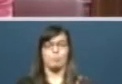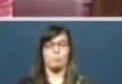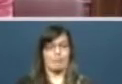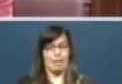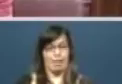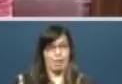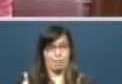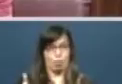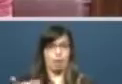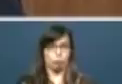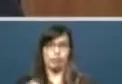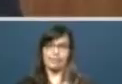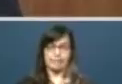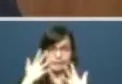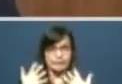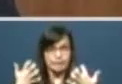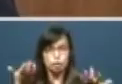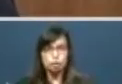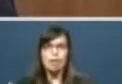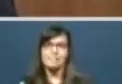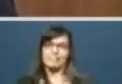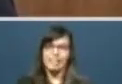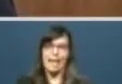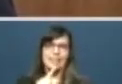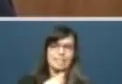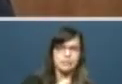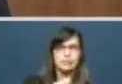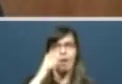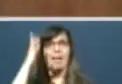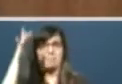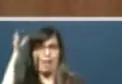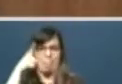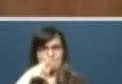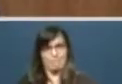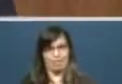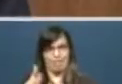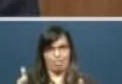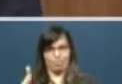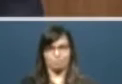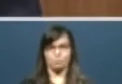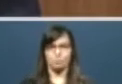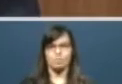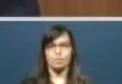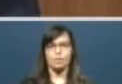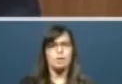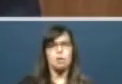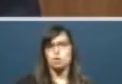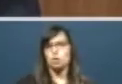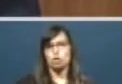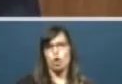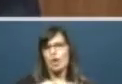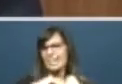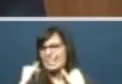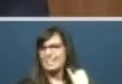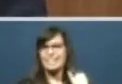señorías entre la dificultad y la esperanza entre nosotros el efecto más dramático de la crisis sigue siendo